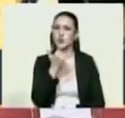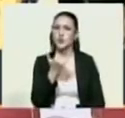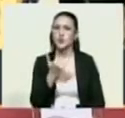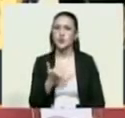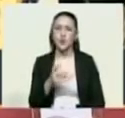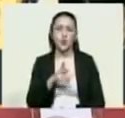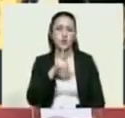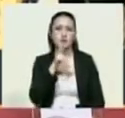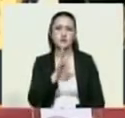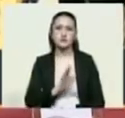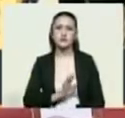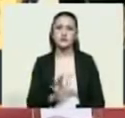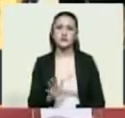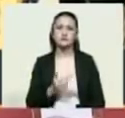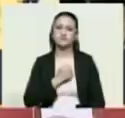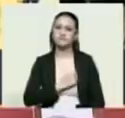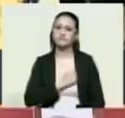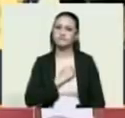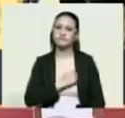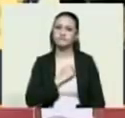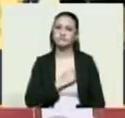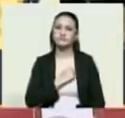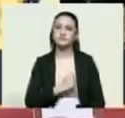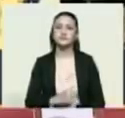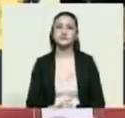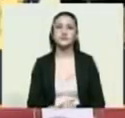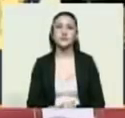violento, lamentablemente violento.